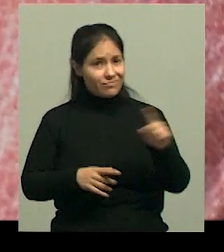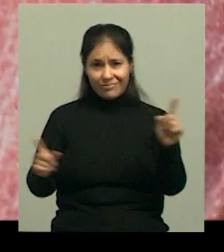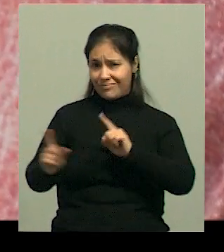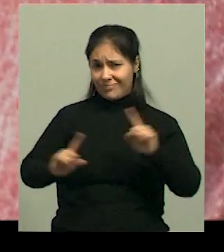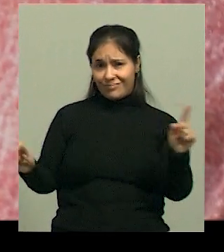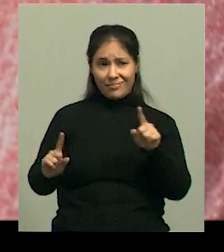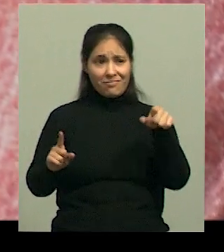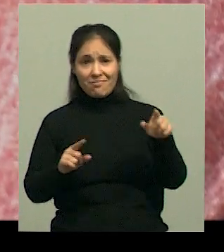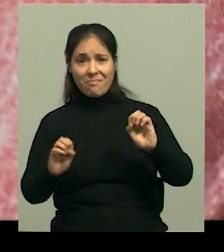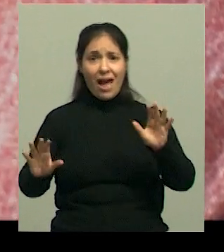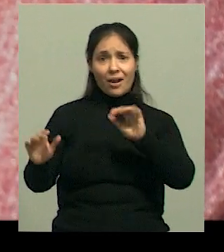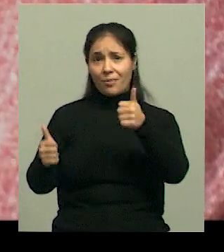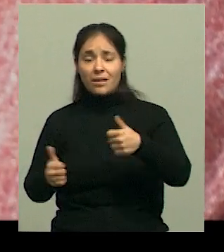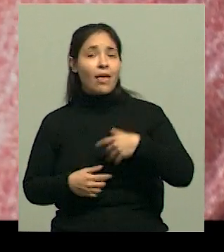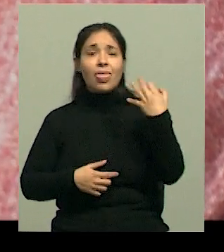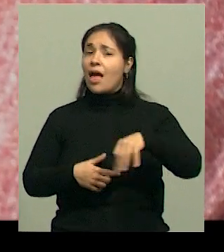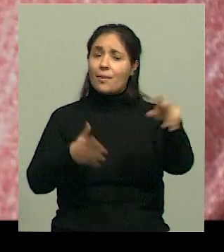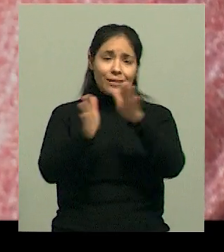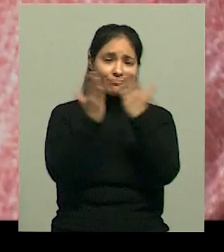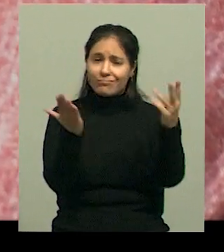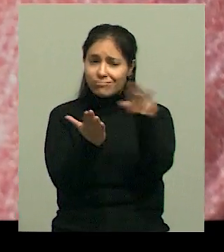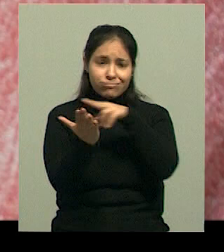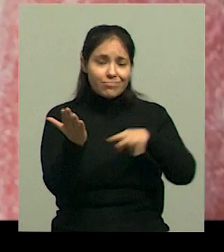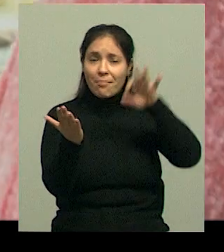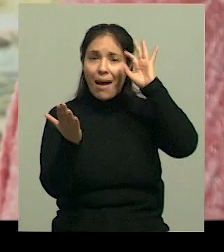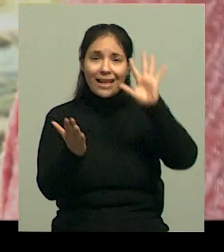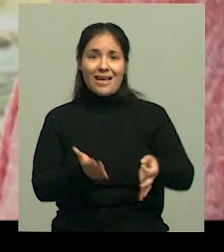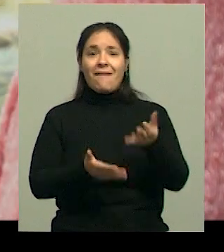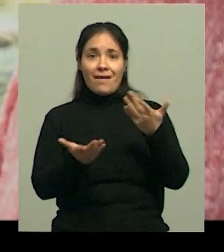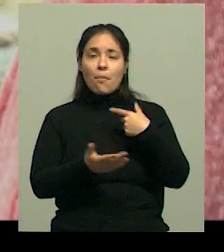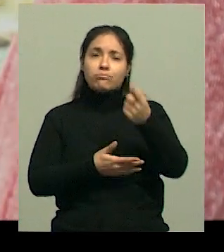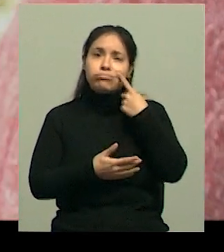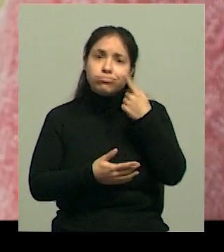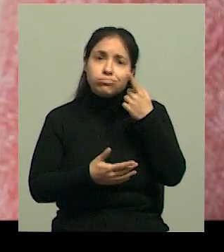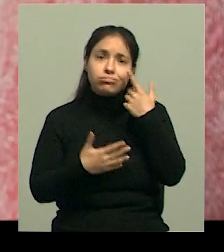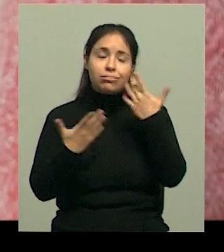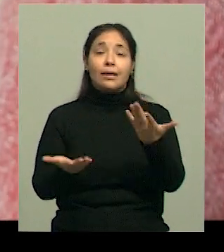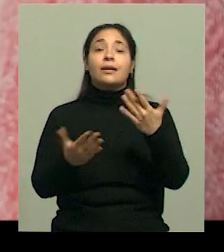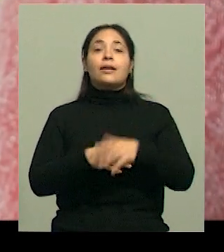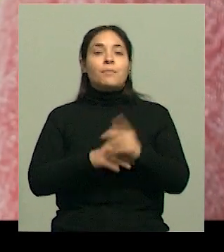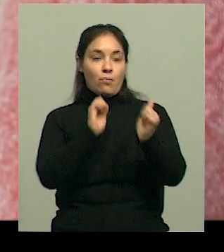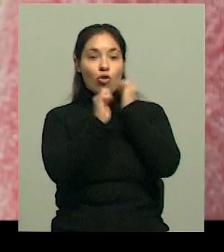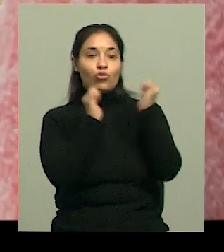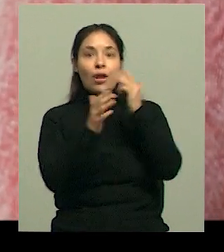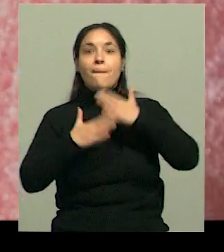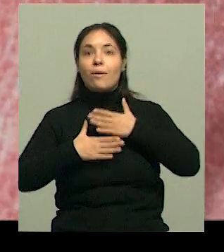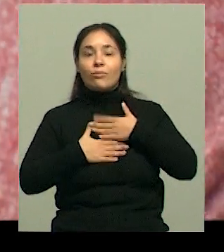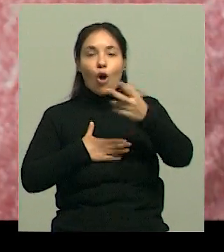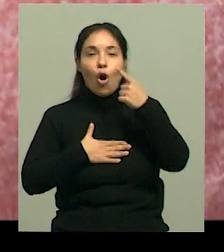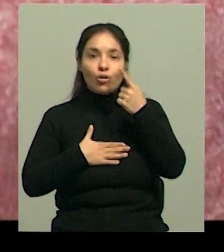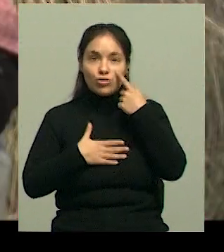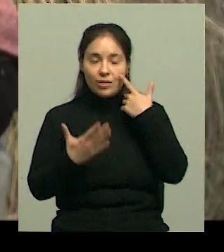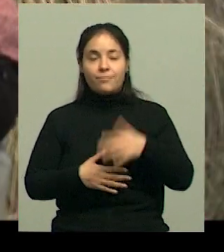mal ni está bien. Hay que leer para saber. Hay que leer para conocer nuestra historia. Vos